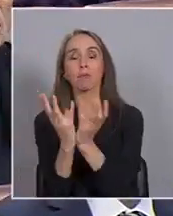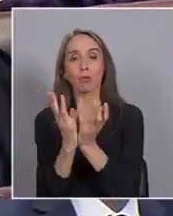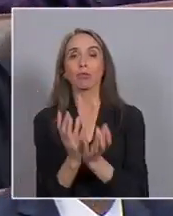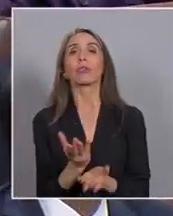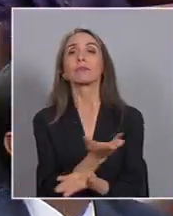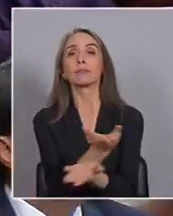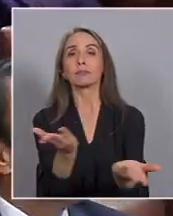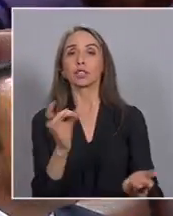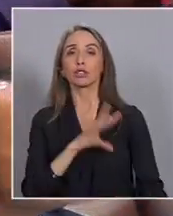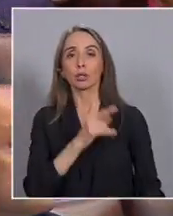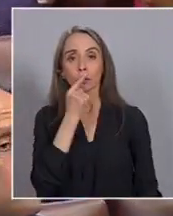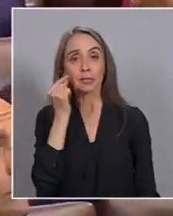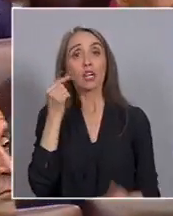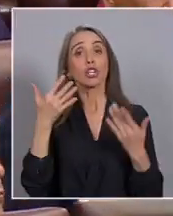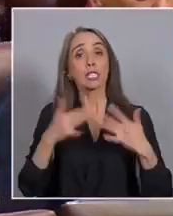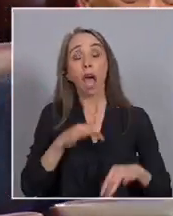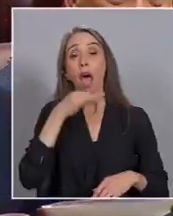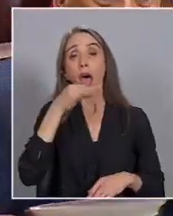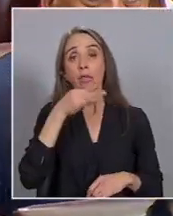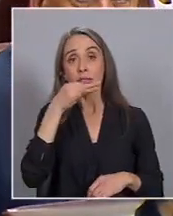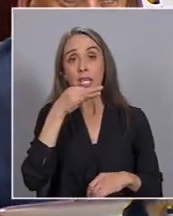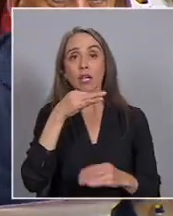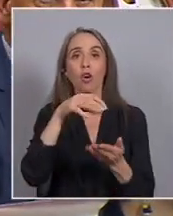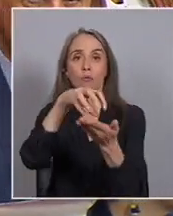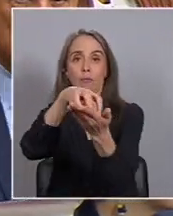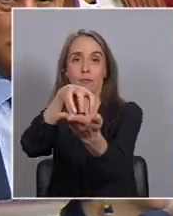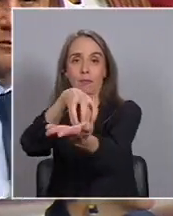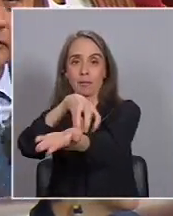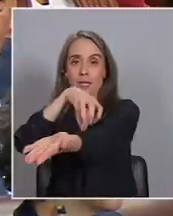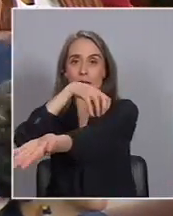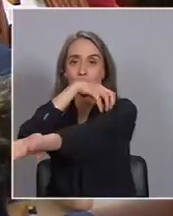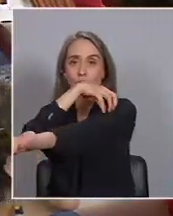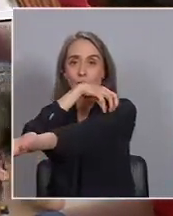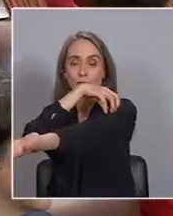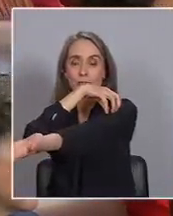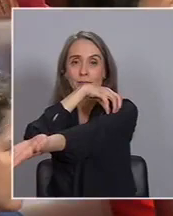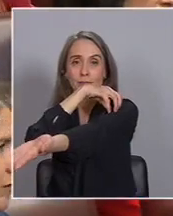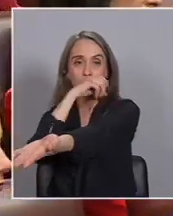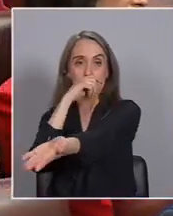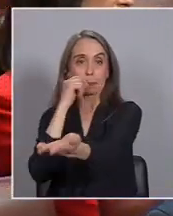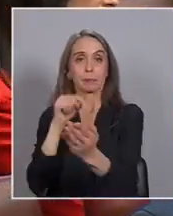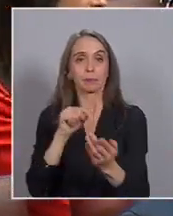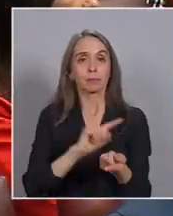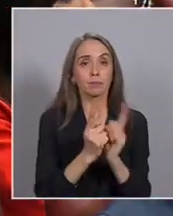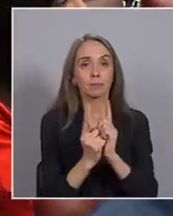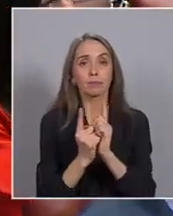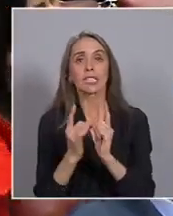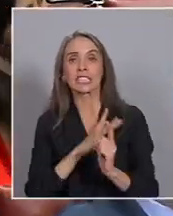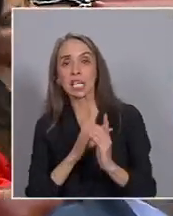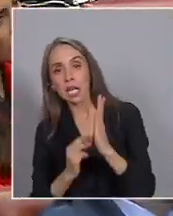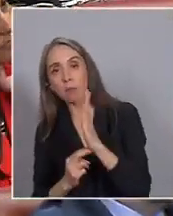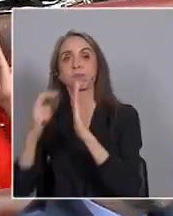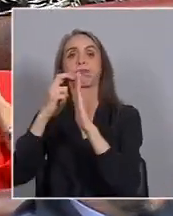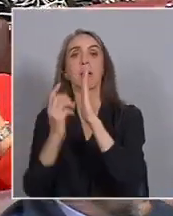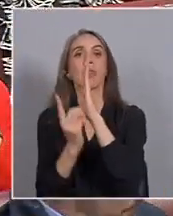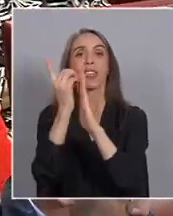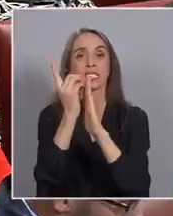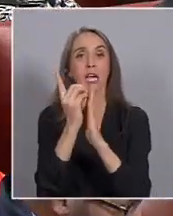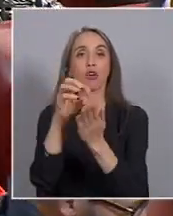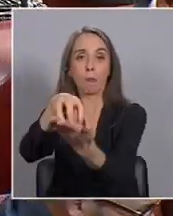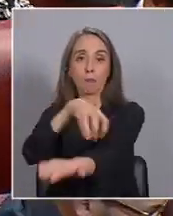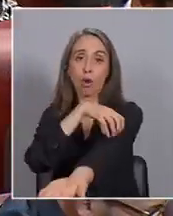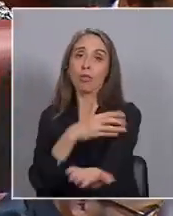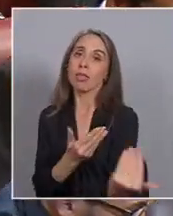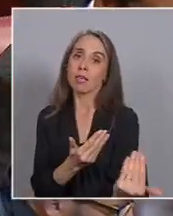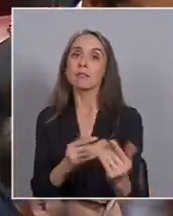Chilenos y chilenas, hemos mencionado a las regiones. Y para dar un salto al desarrollo, nuestro país necesita que éstas sean